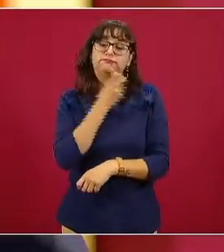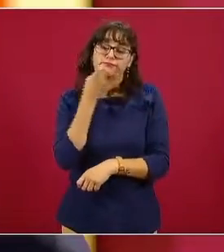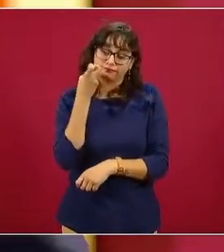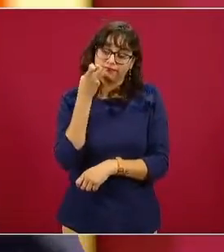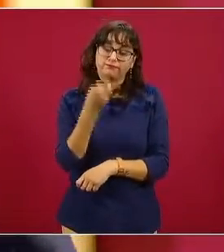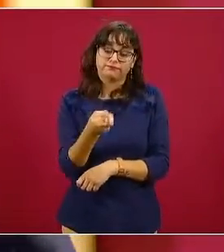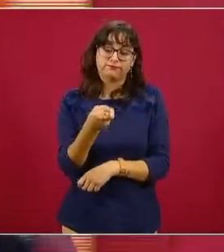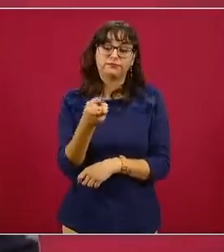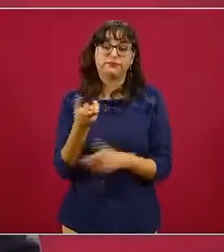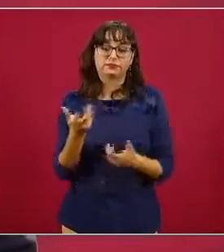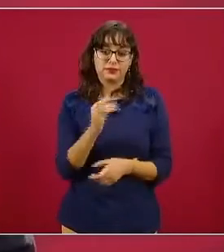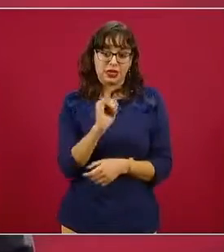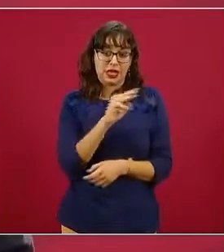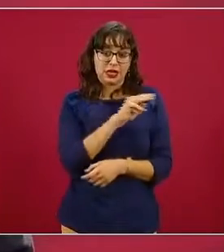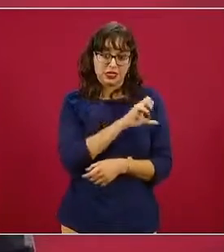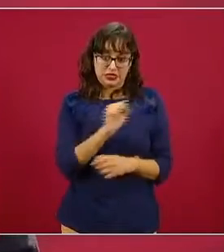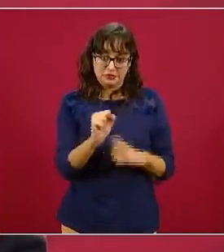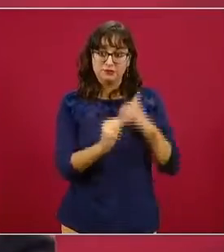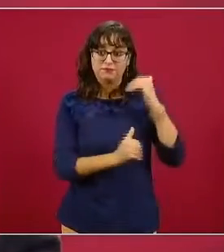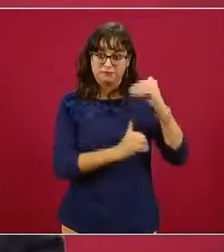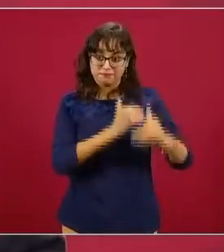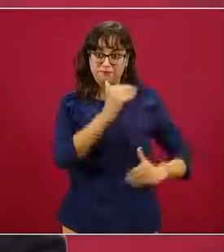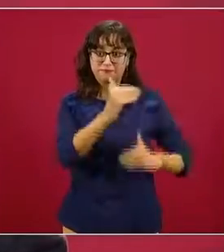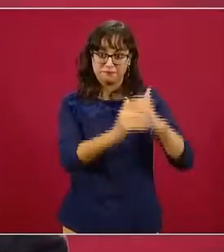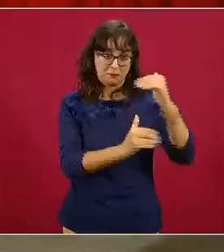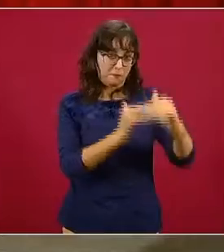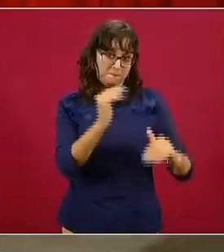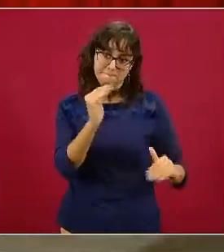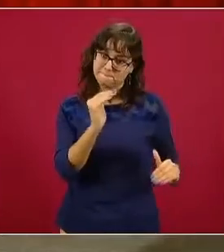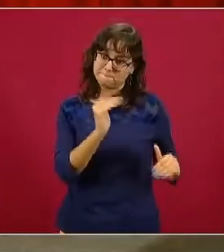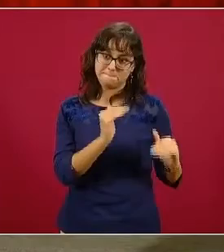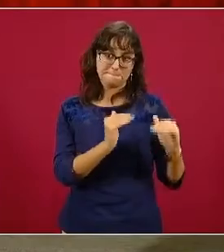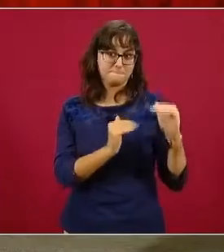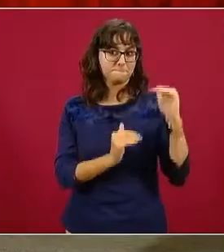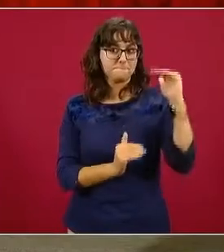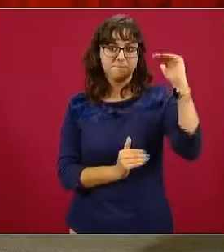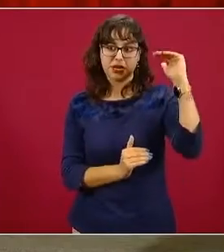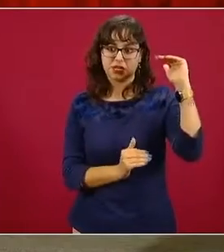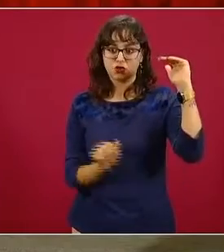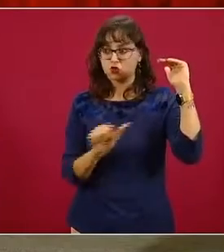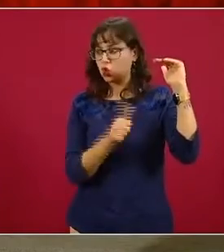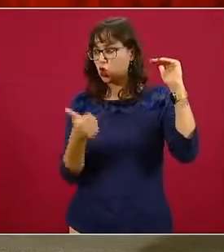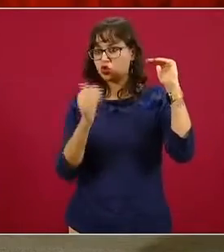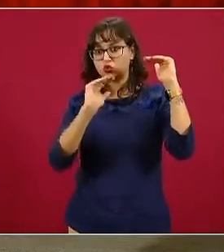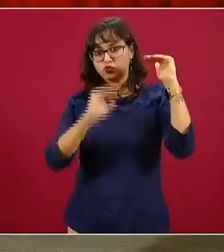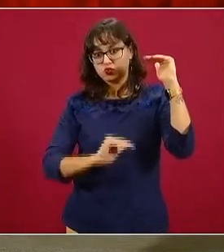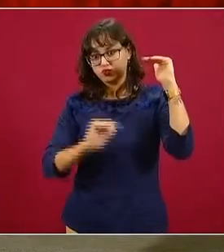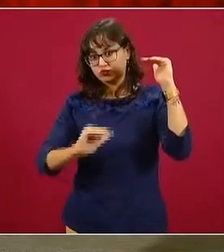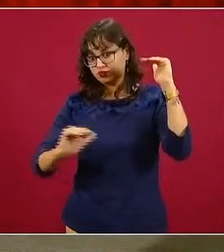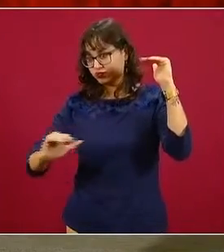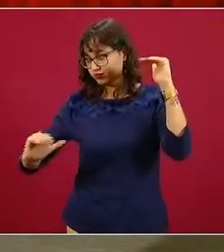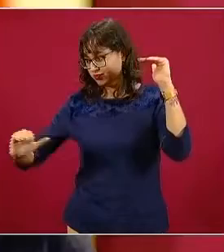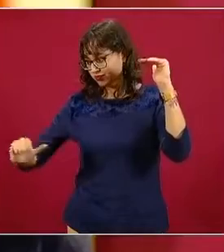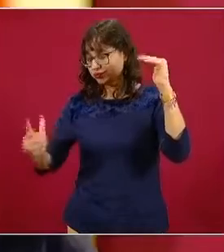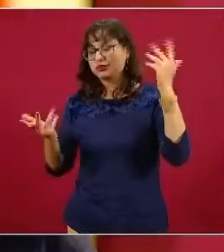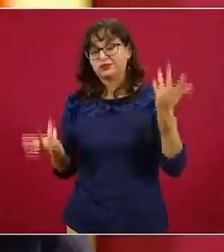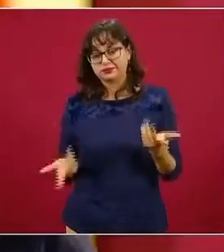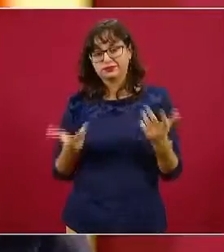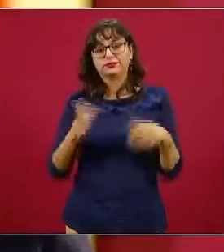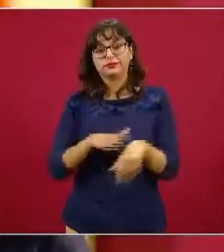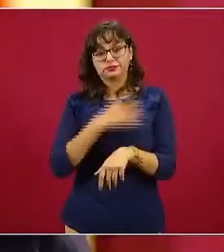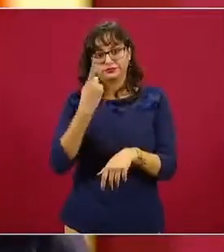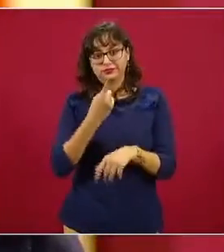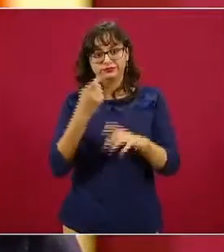notorio cómo en el IMSS se ha logrado los más altos estándares de servicio también porque